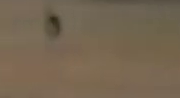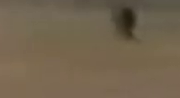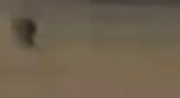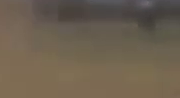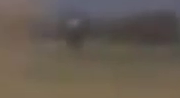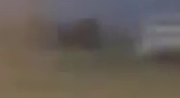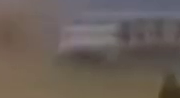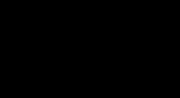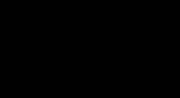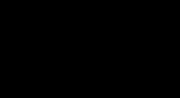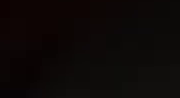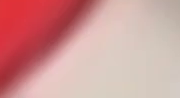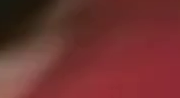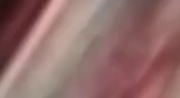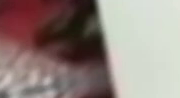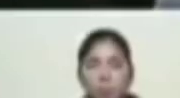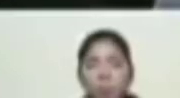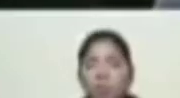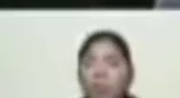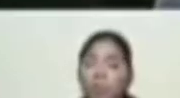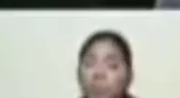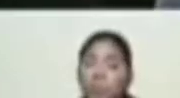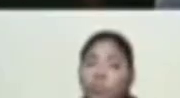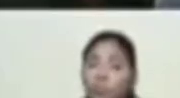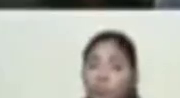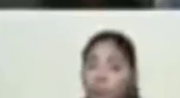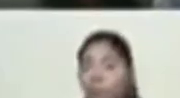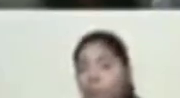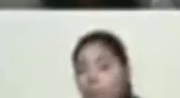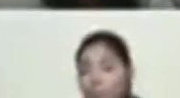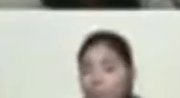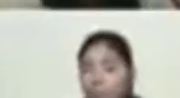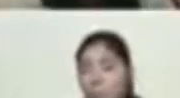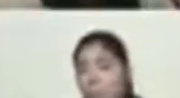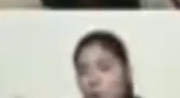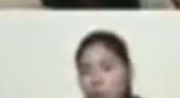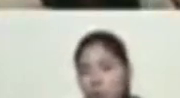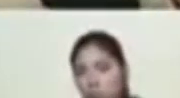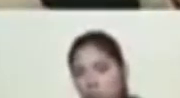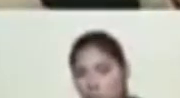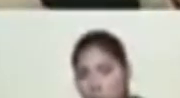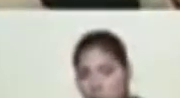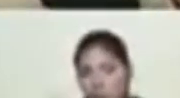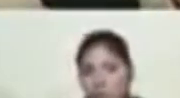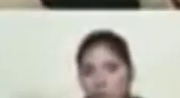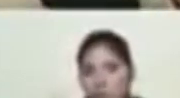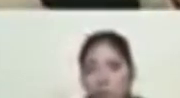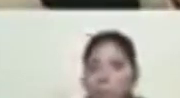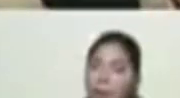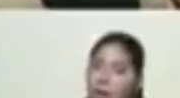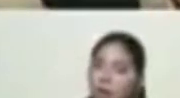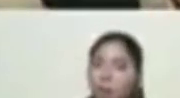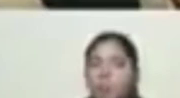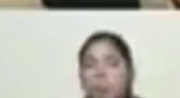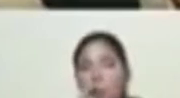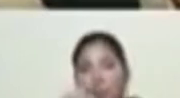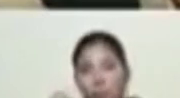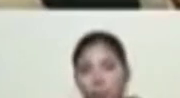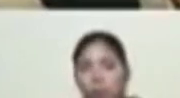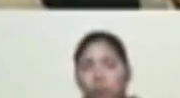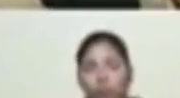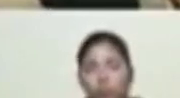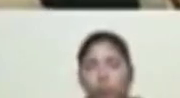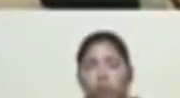al respaldo de algunos países, pero también hay una esperanza, señores, la cual podría estar dándose. Países de Brasil y Colombia estarían de acuerdo con que todo esto ocurriera de poder